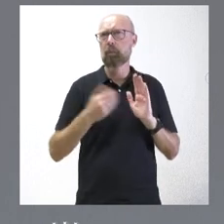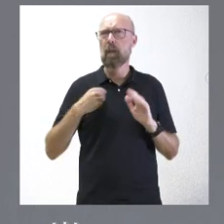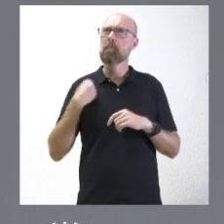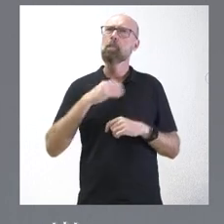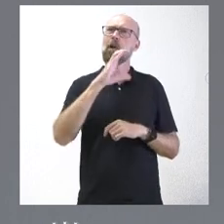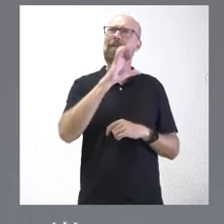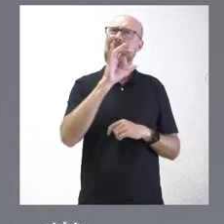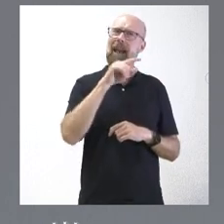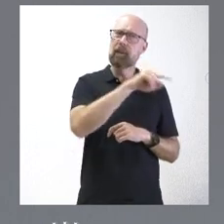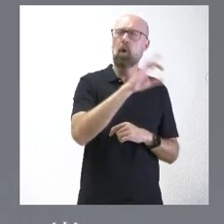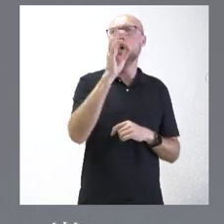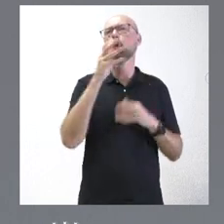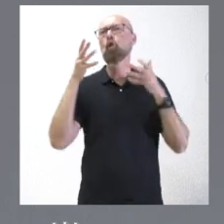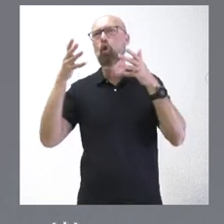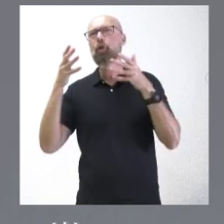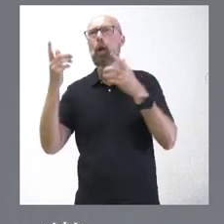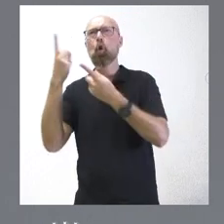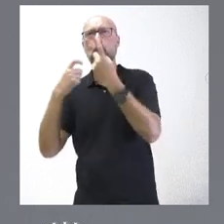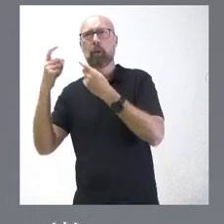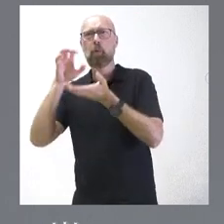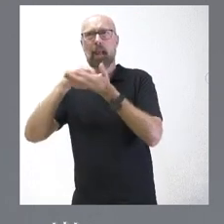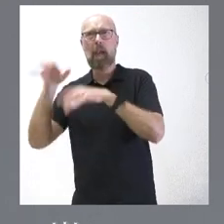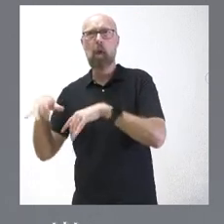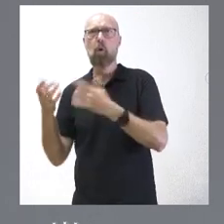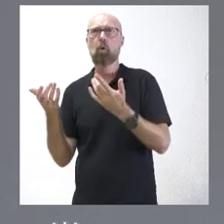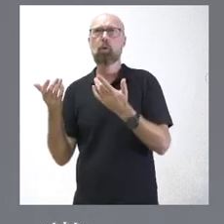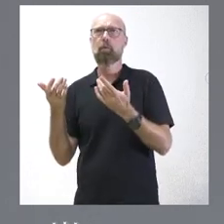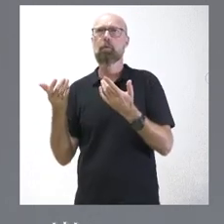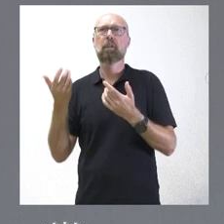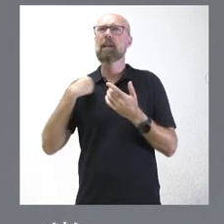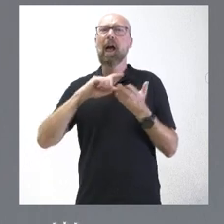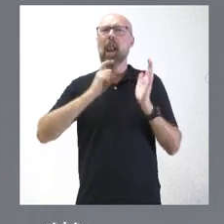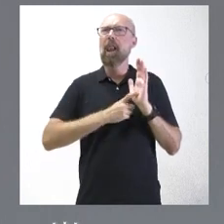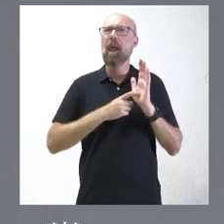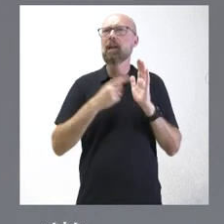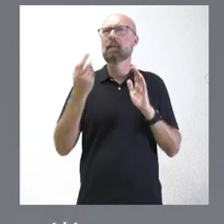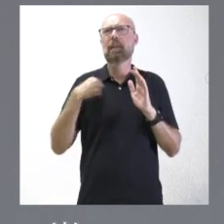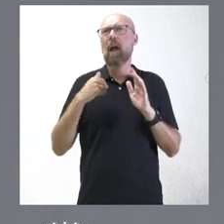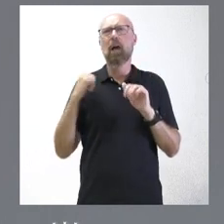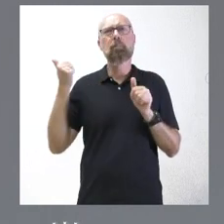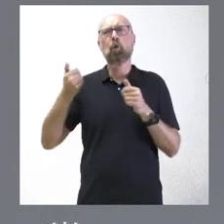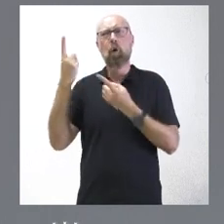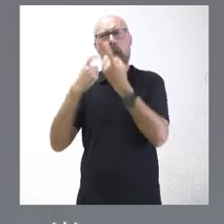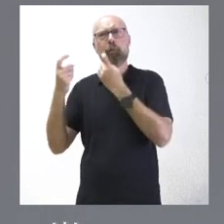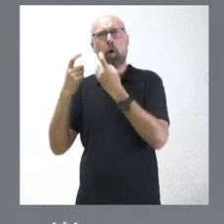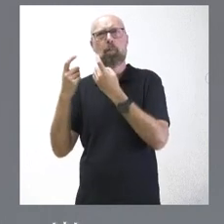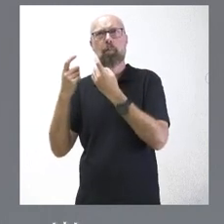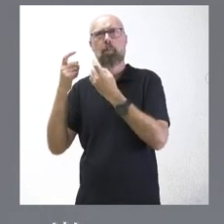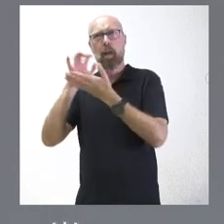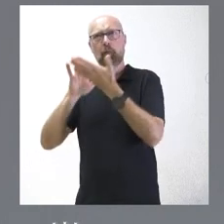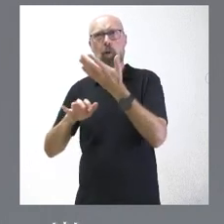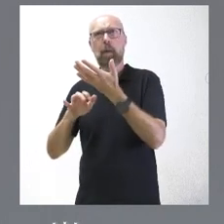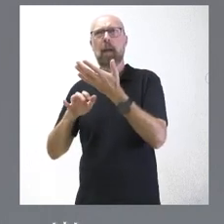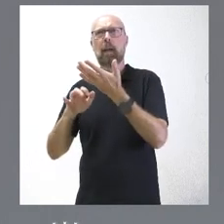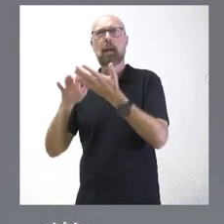desde el consejo consultivo de castella León La Ley sale de acuerdo con el informe consultivo de perdón con